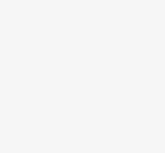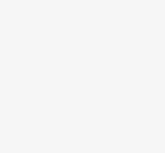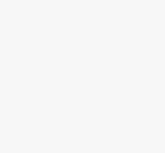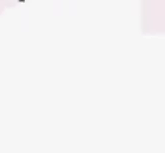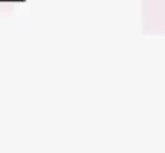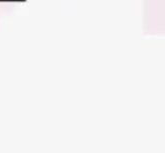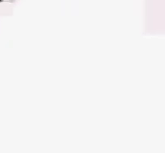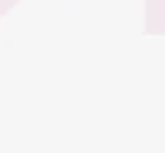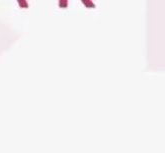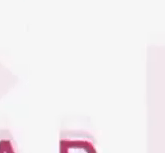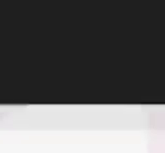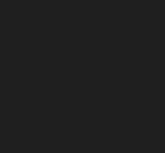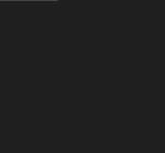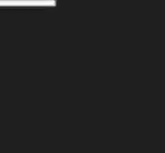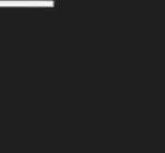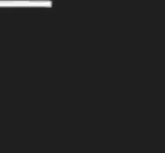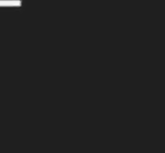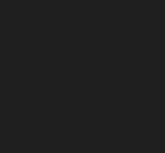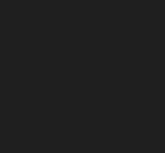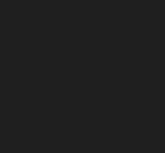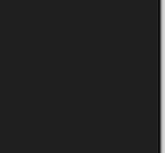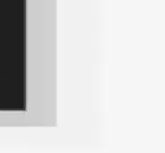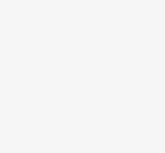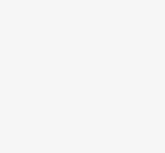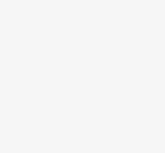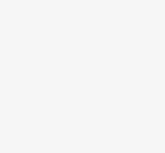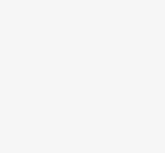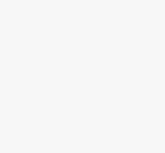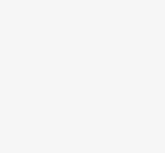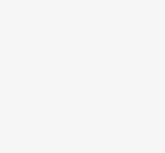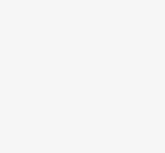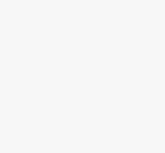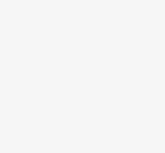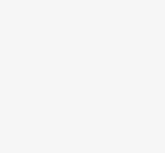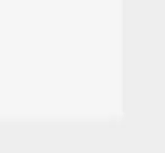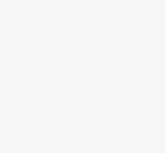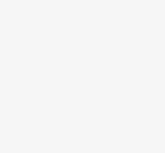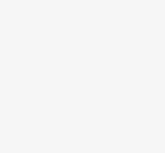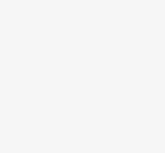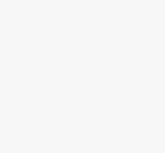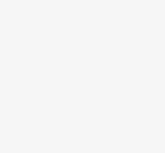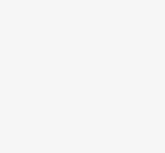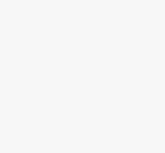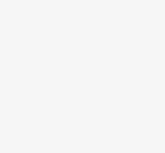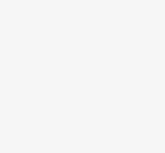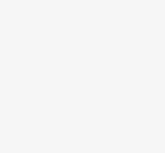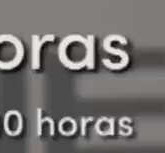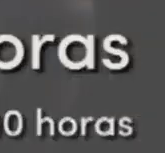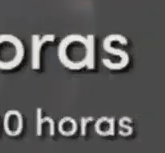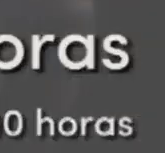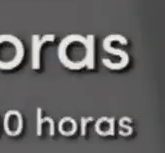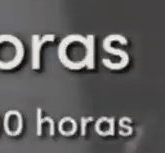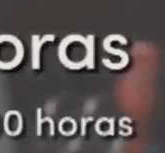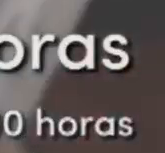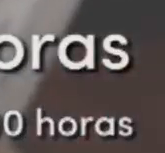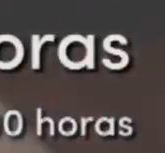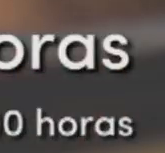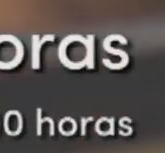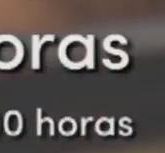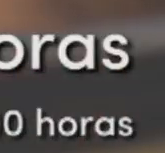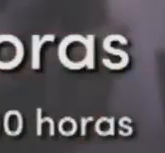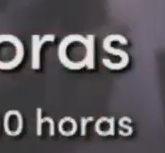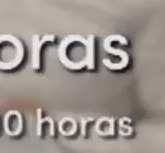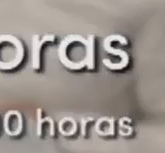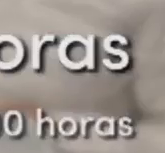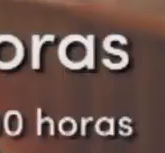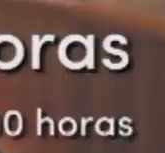Proponer, participar, decidir. Elecciones 2024. Texto y contexto. Todos los miércoles a